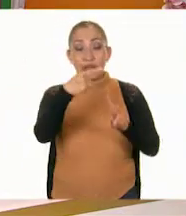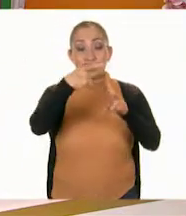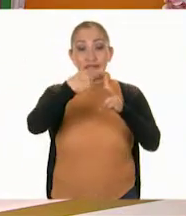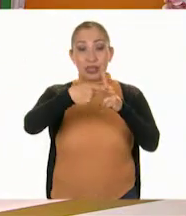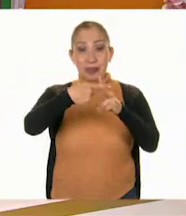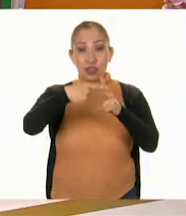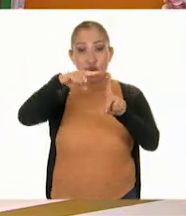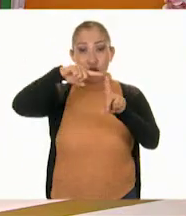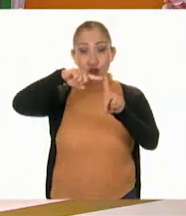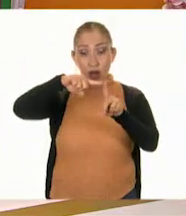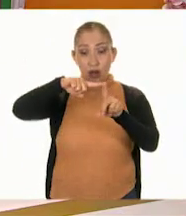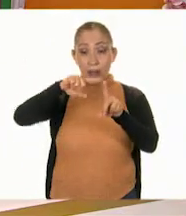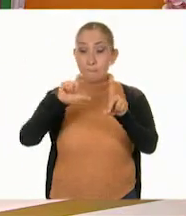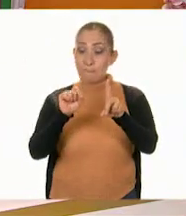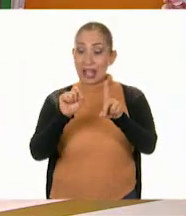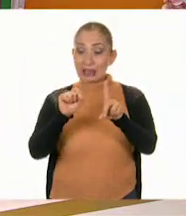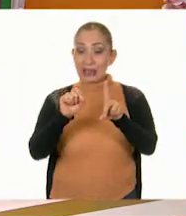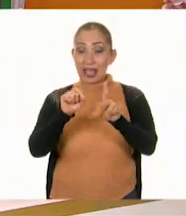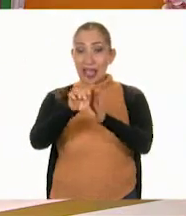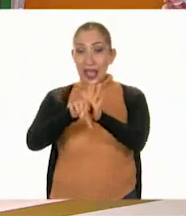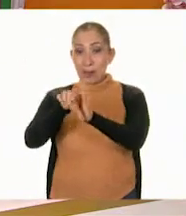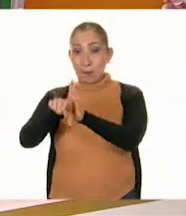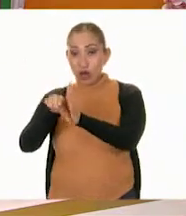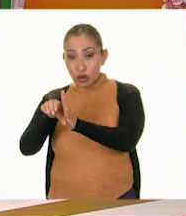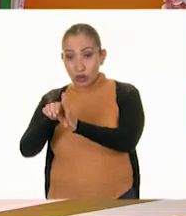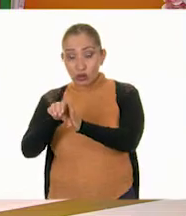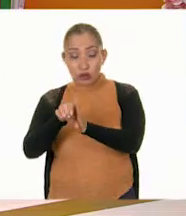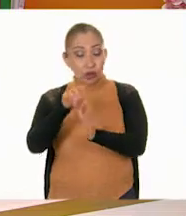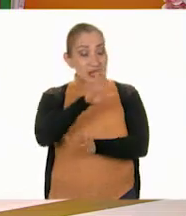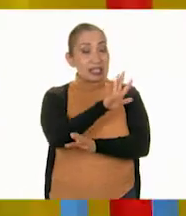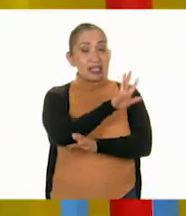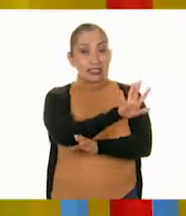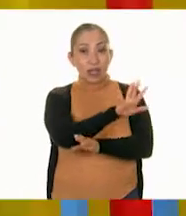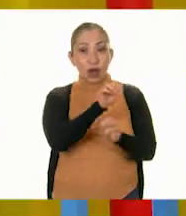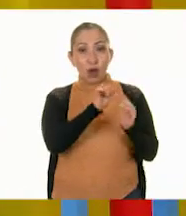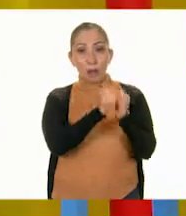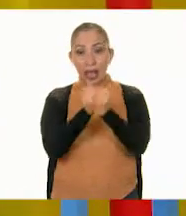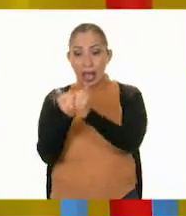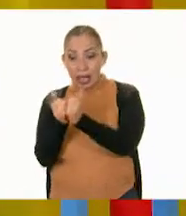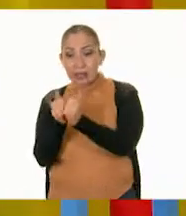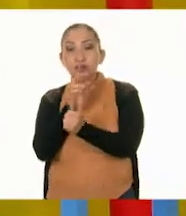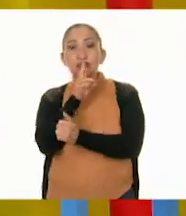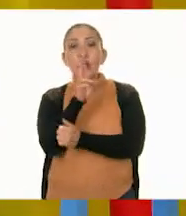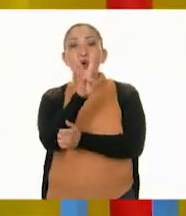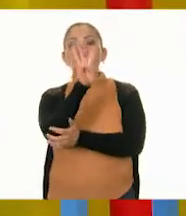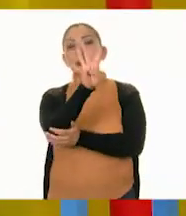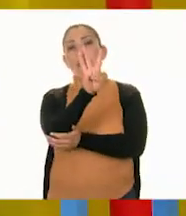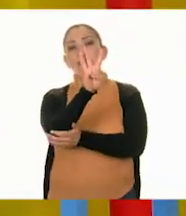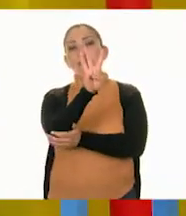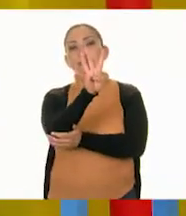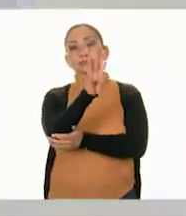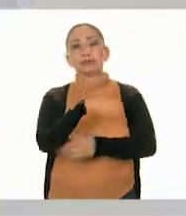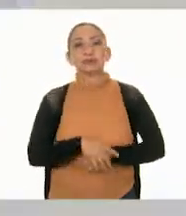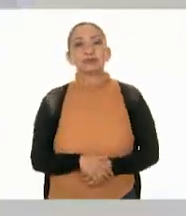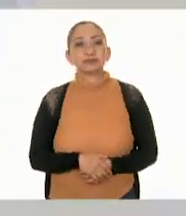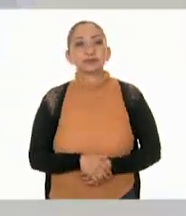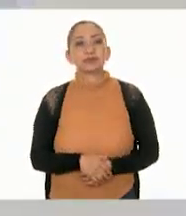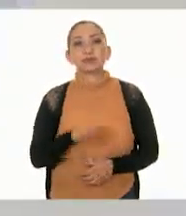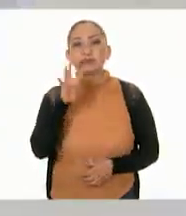división, si yo reparto 20 rebanadas entre los 5 molletes, también nos diera... 4. 4. Entonces, aquí serían